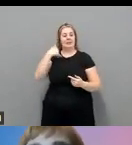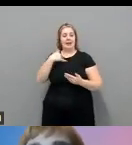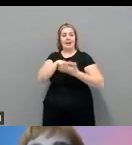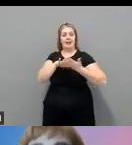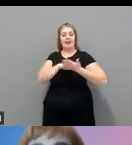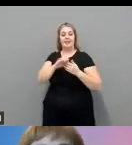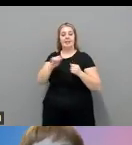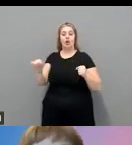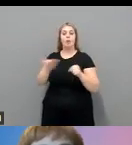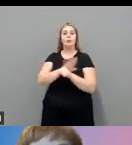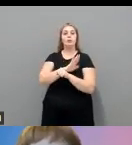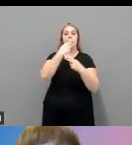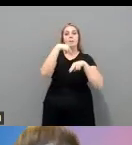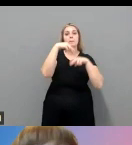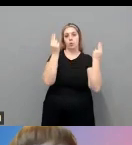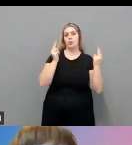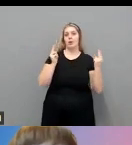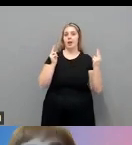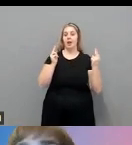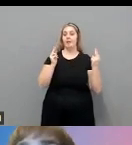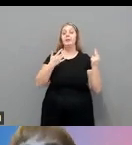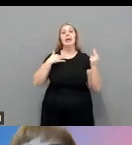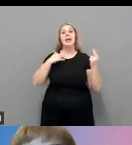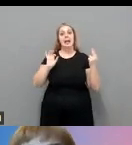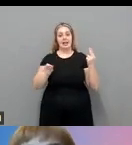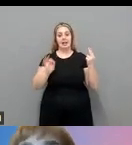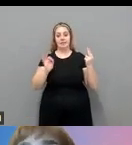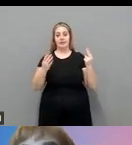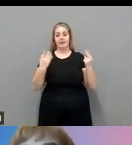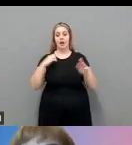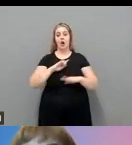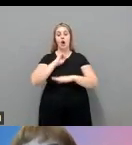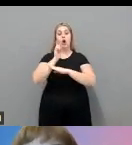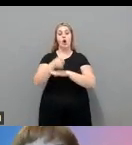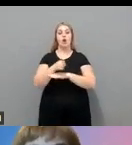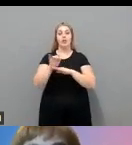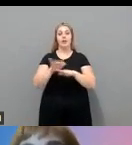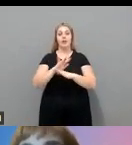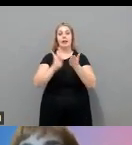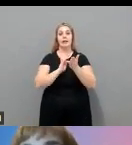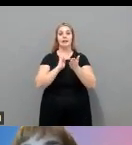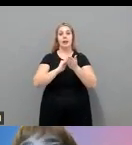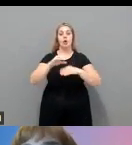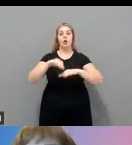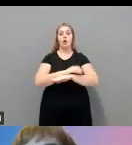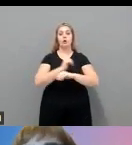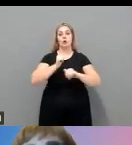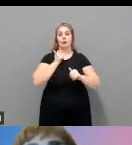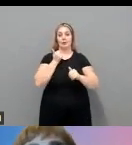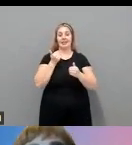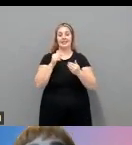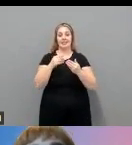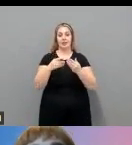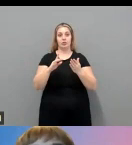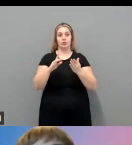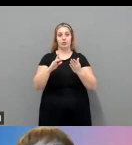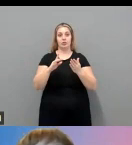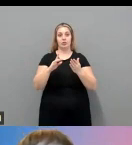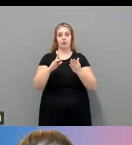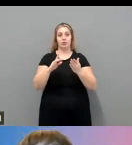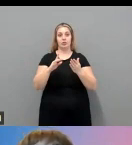cobertura pública. Es verdad que en la última orden del catálogo de productos ortoprotésicos ya por fin se